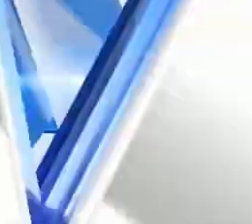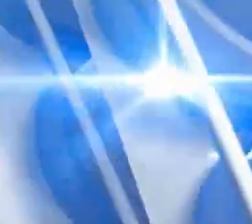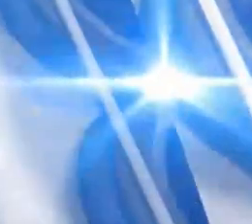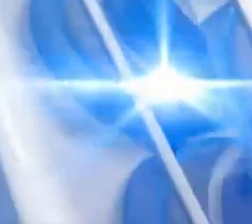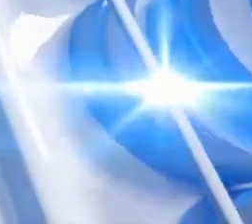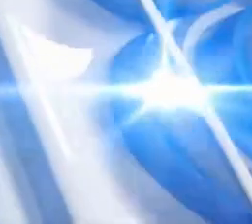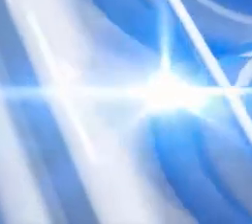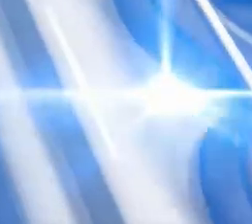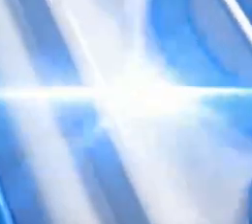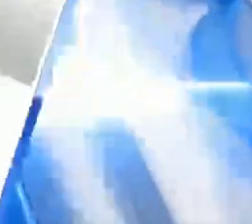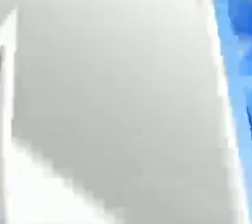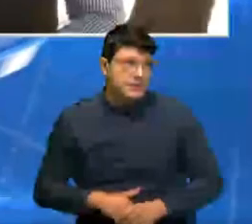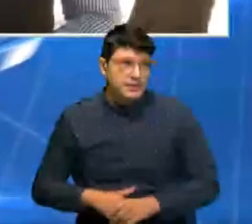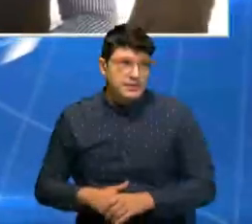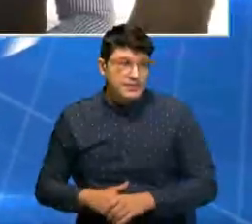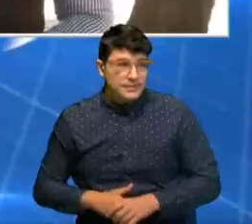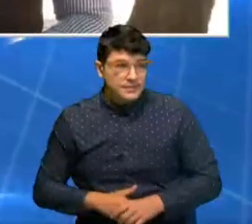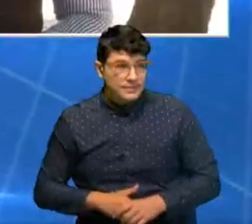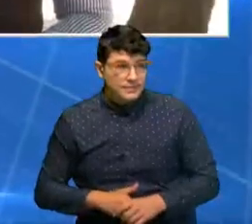Pilar.